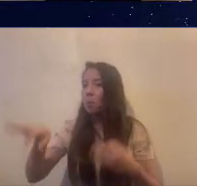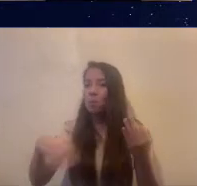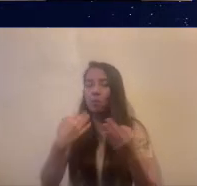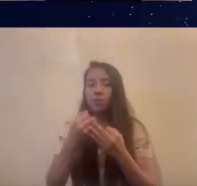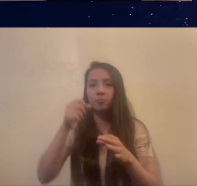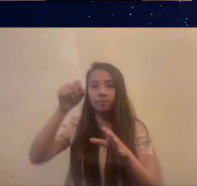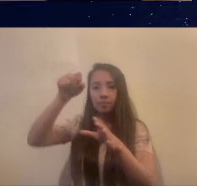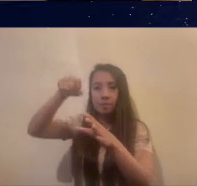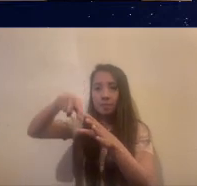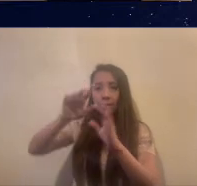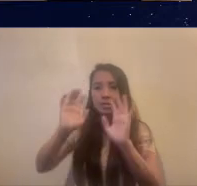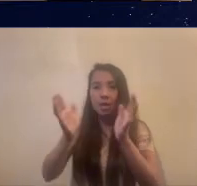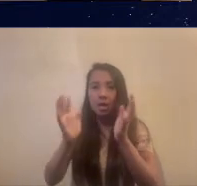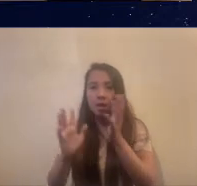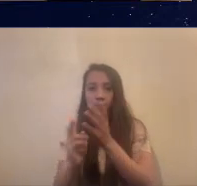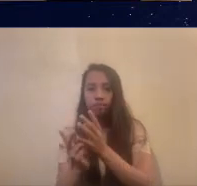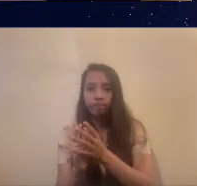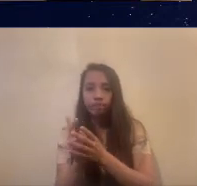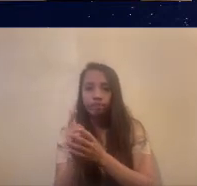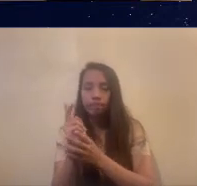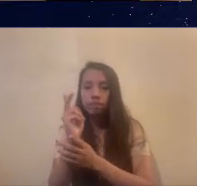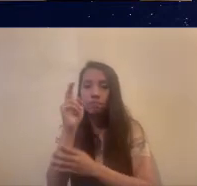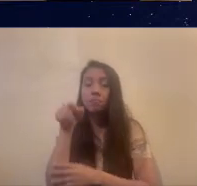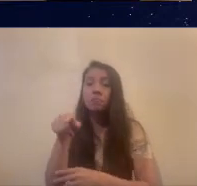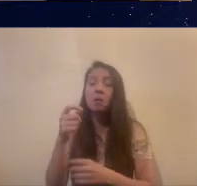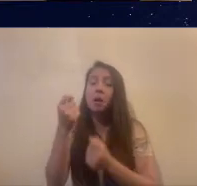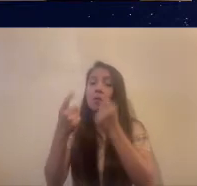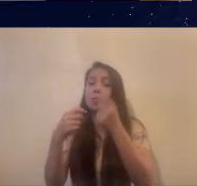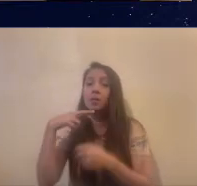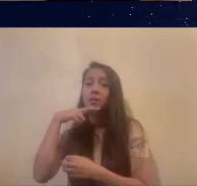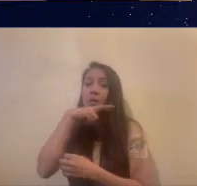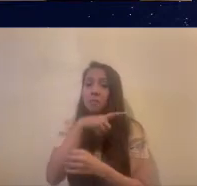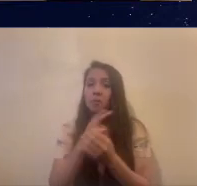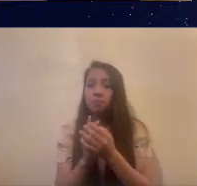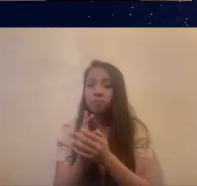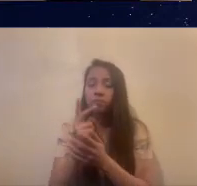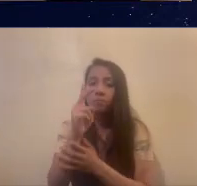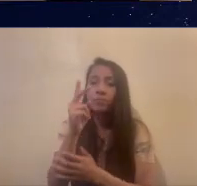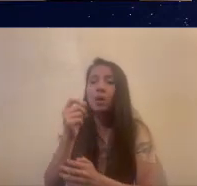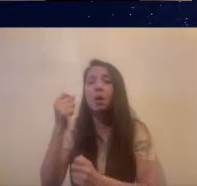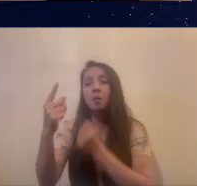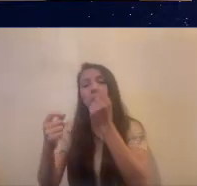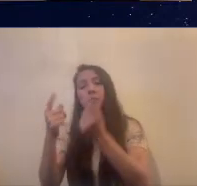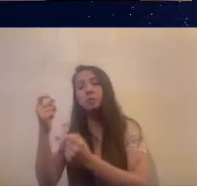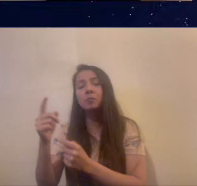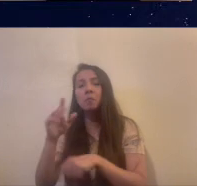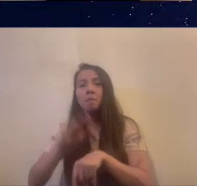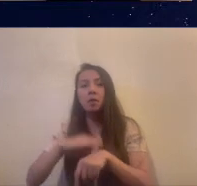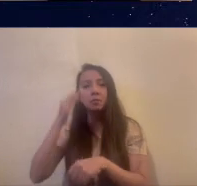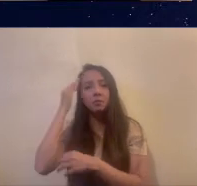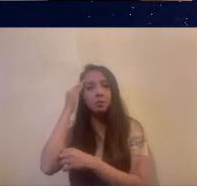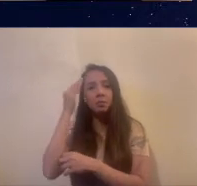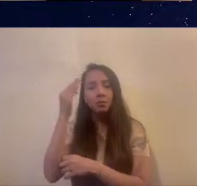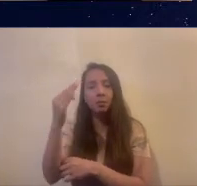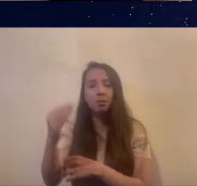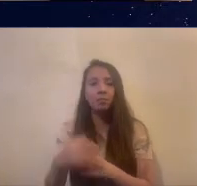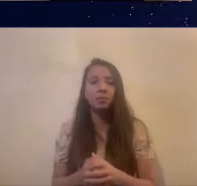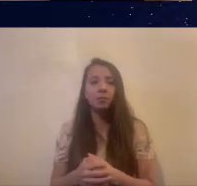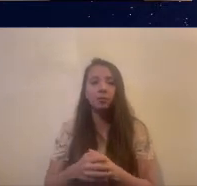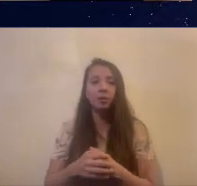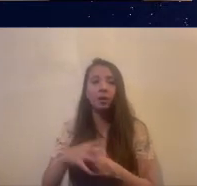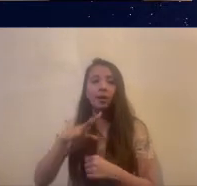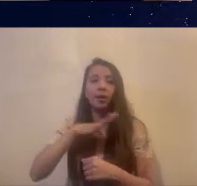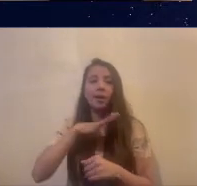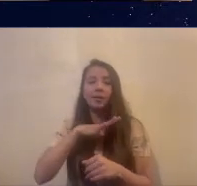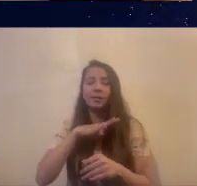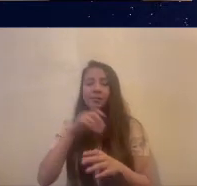las semillas han germinado, algunas de forma más rápida en el tiempo y otras se han demorado un poco más. Las semillas